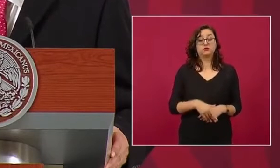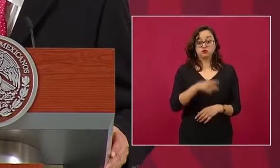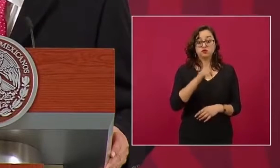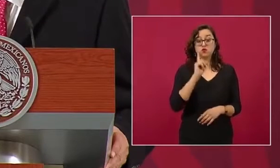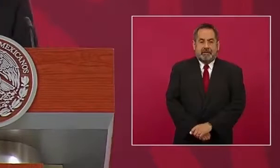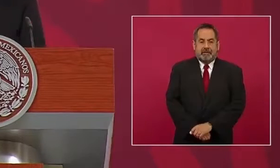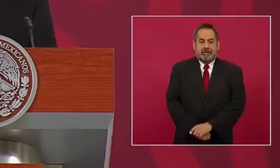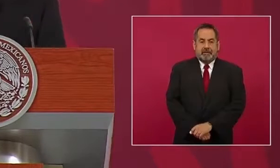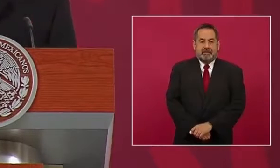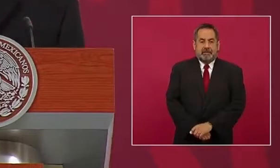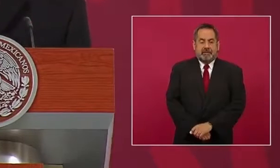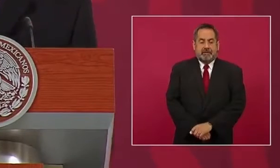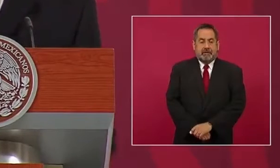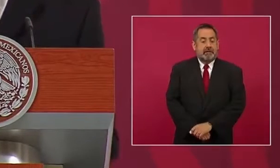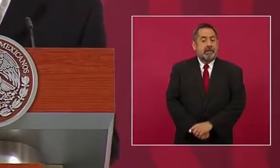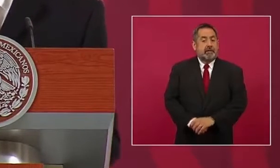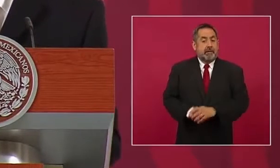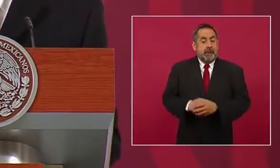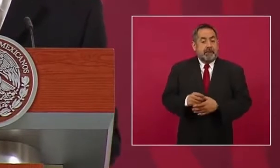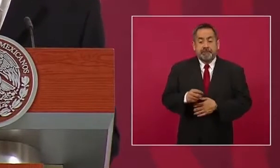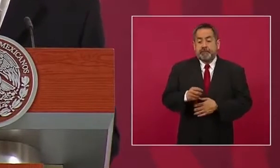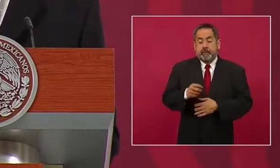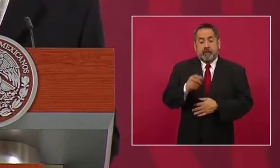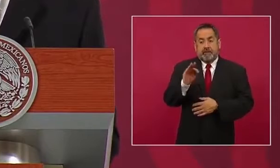señora, y la señora camina